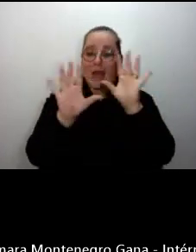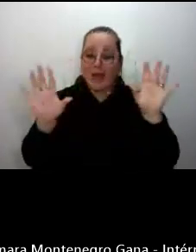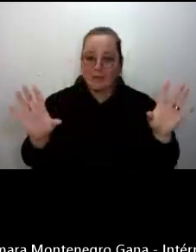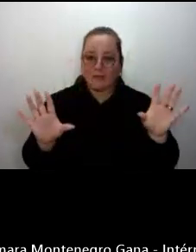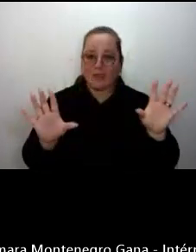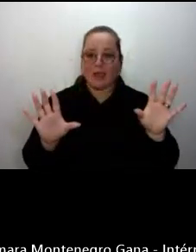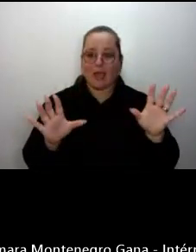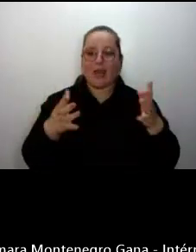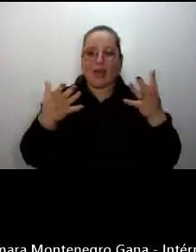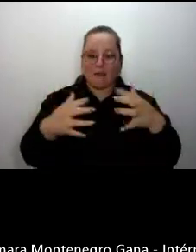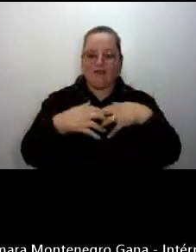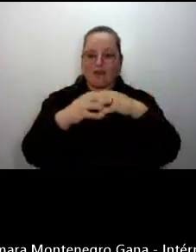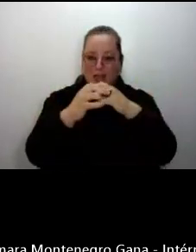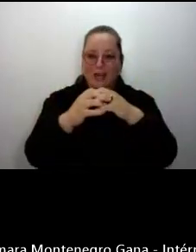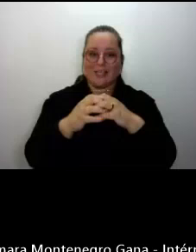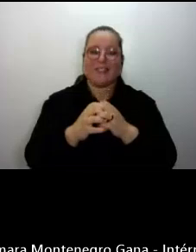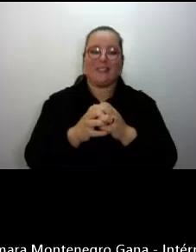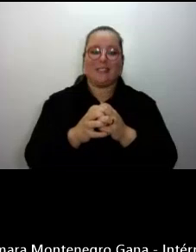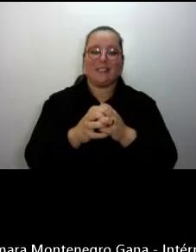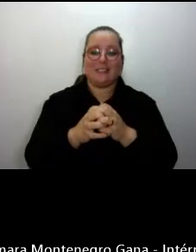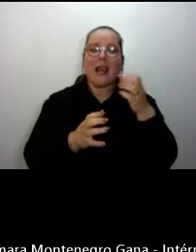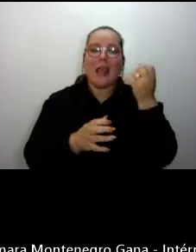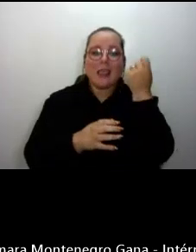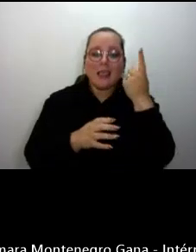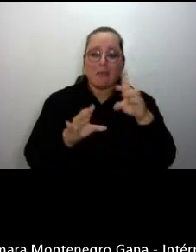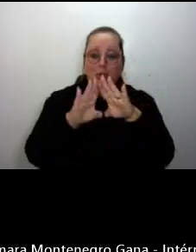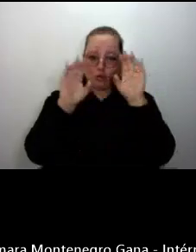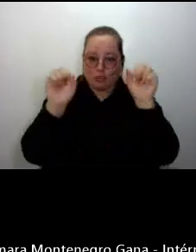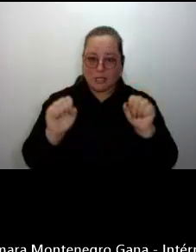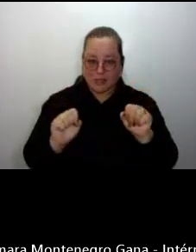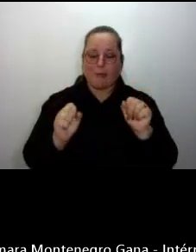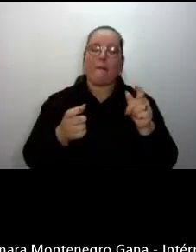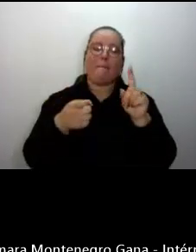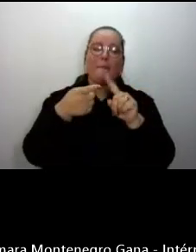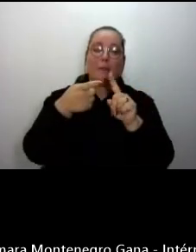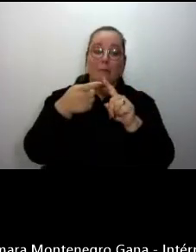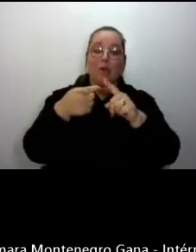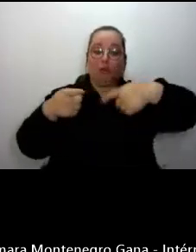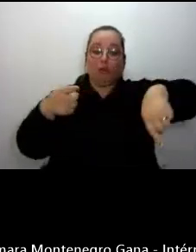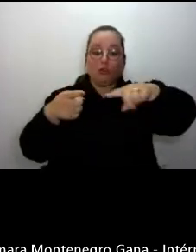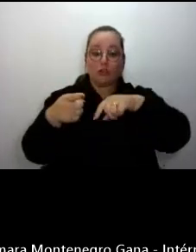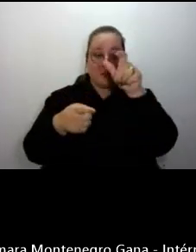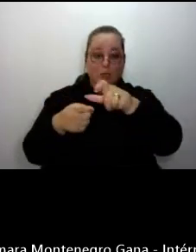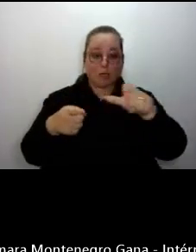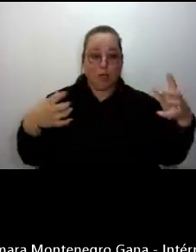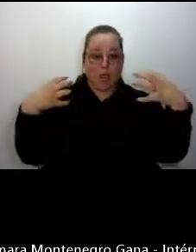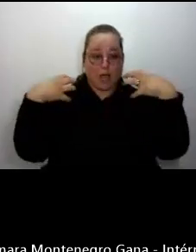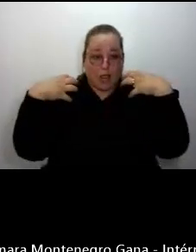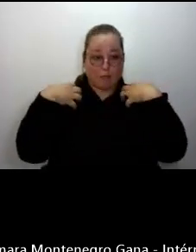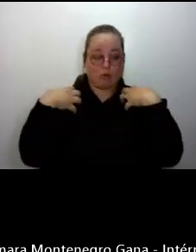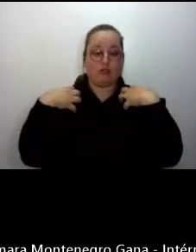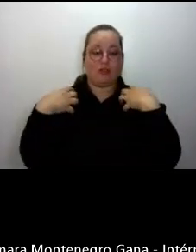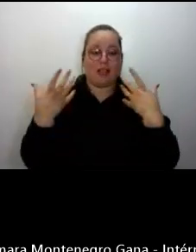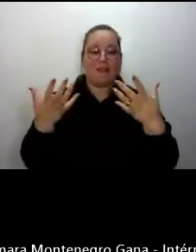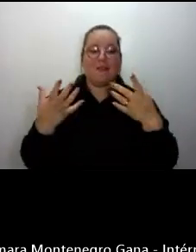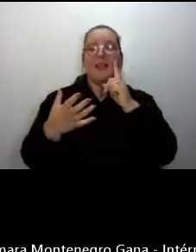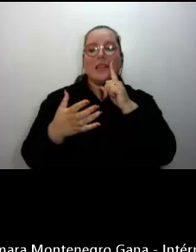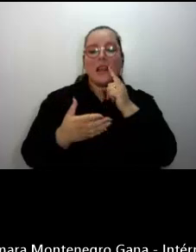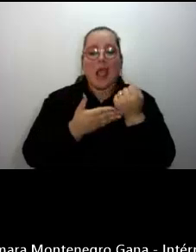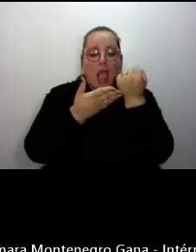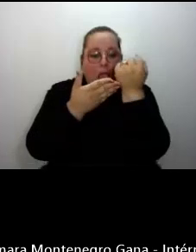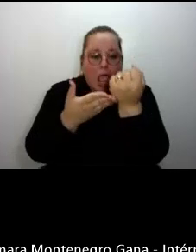de fortalecer su entendimiento en el sistema. En primer lugar, tenemos que los responsables de generar acciones que faciliten la